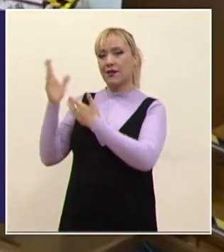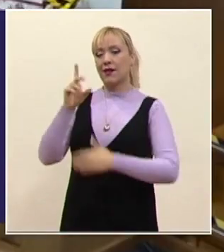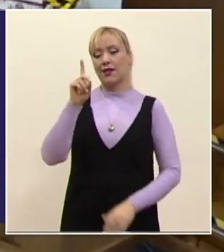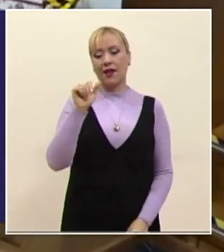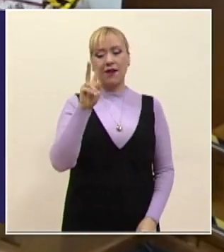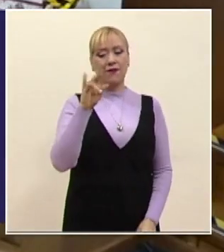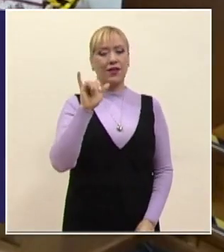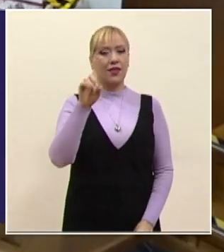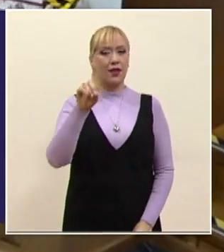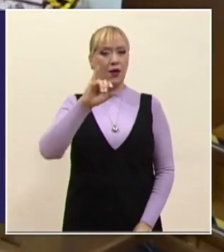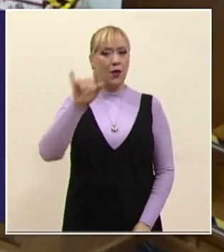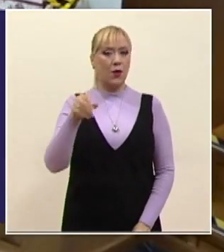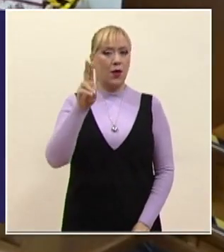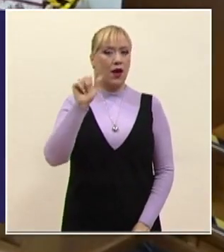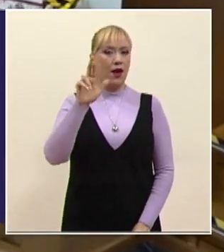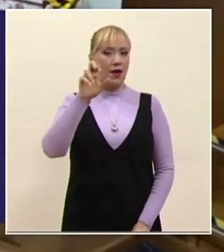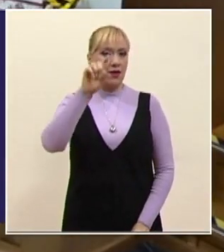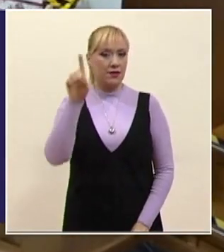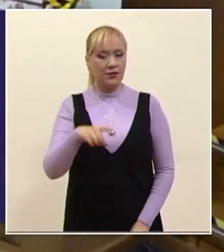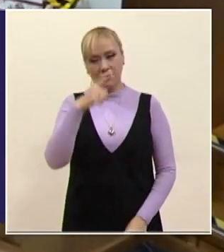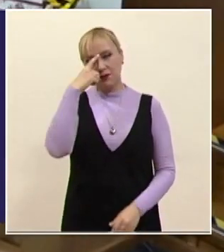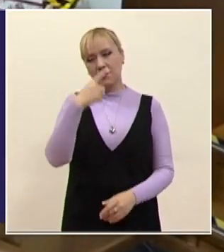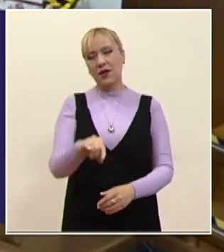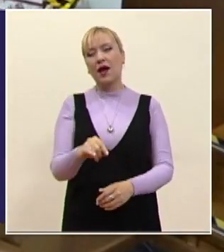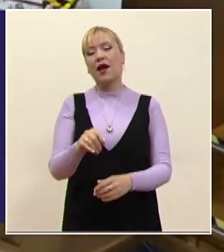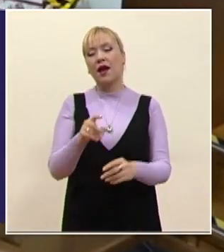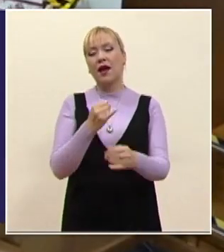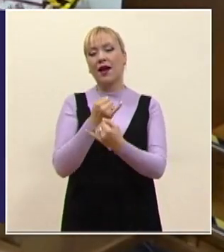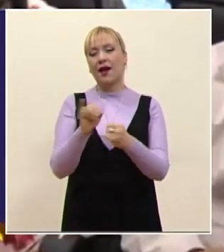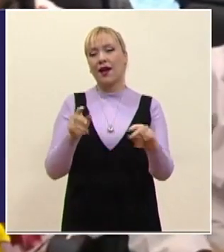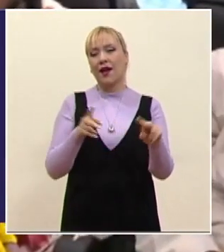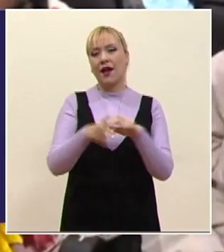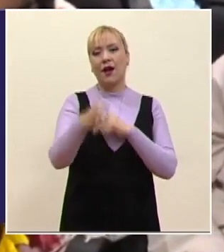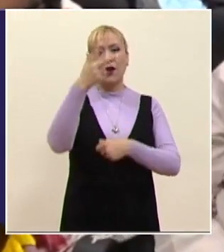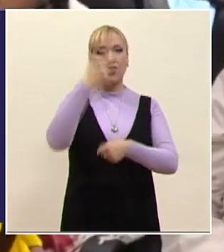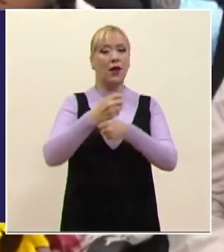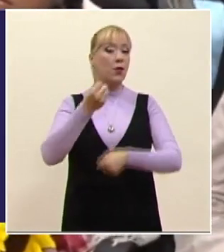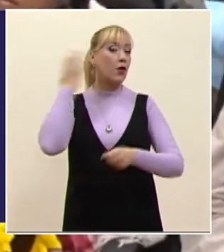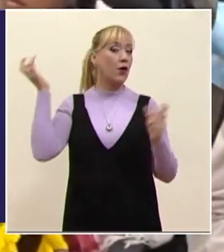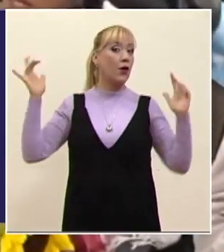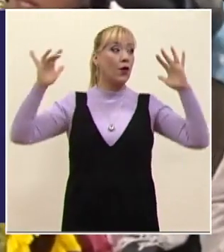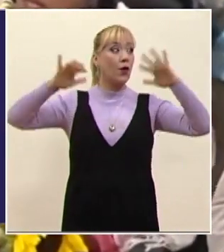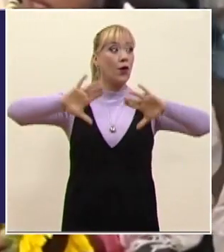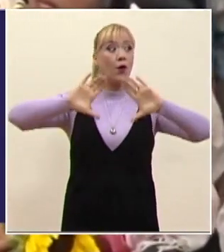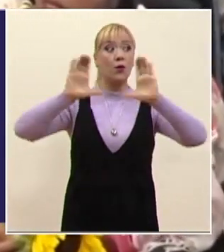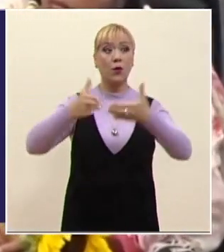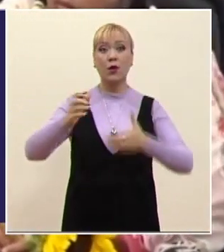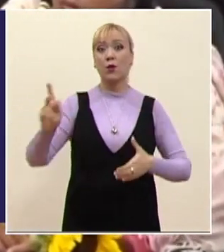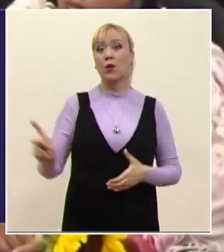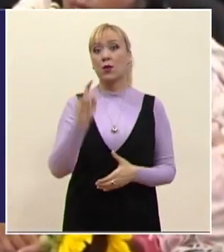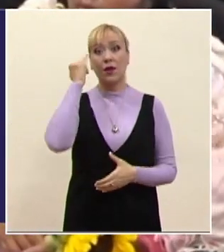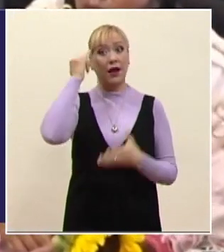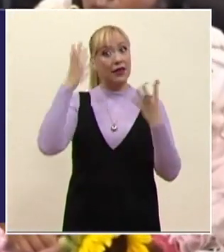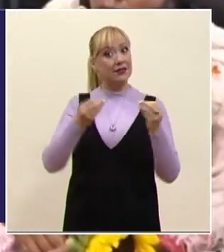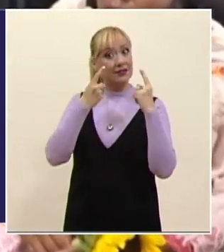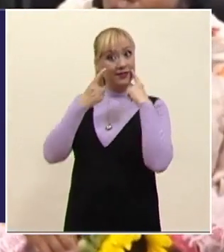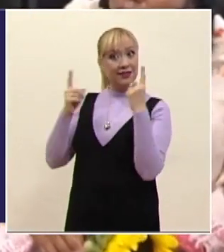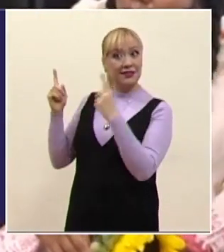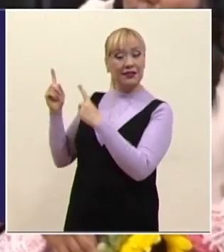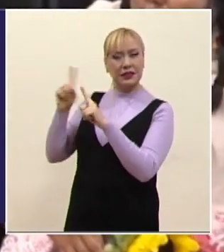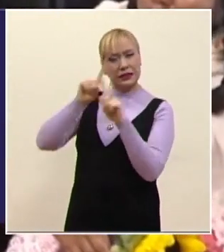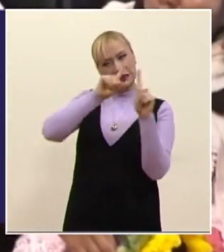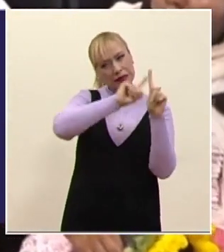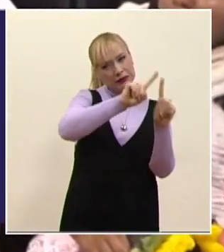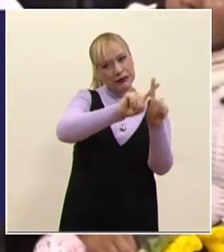Abante Juárez, al inaugurar el 8º coloquio sobre pueblos y comunidades indígenas, espacio en el que integrantes de